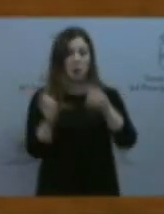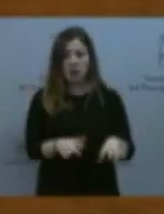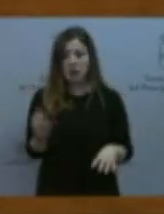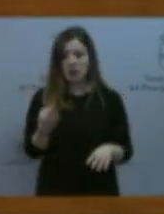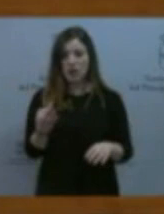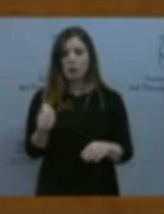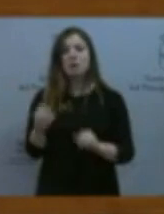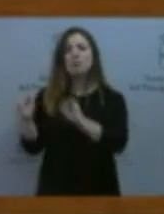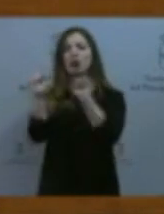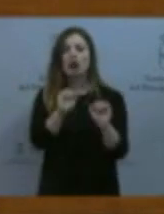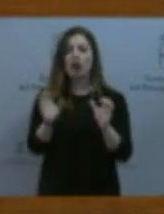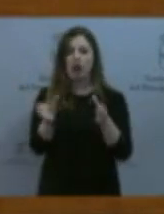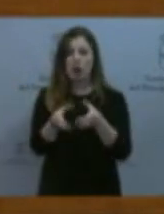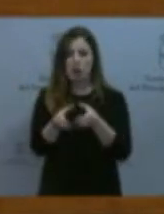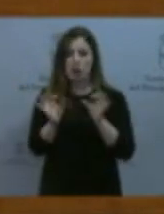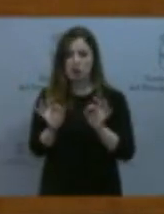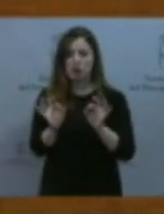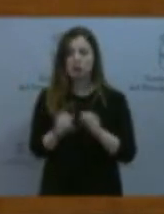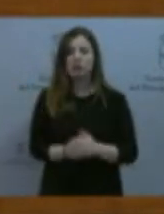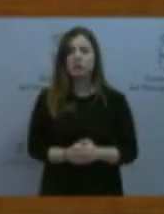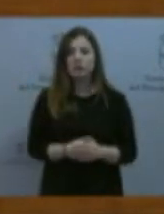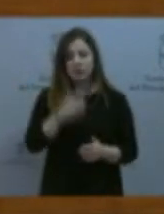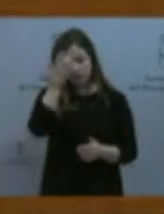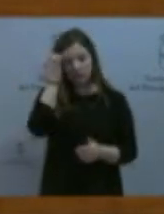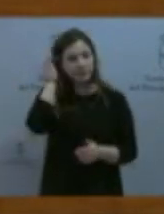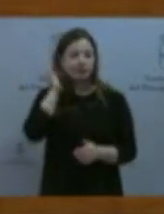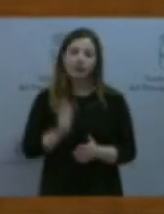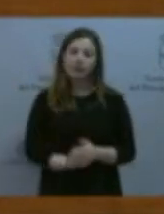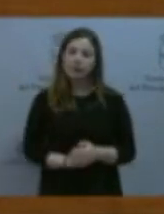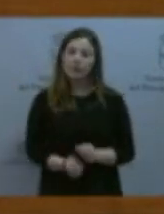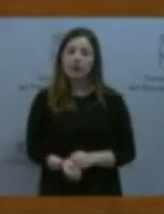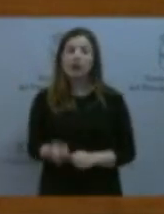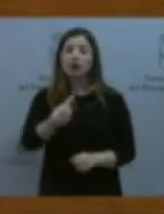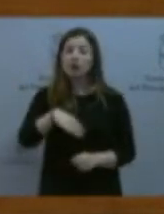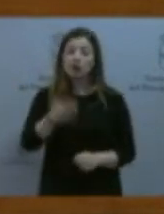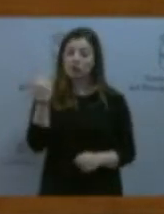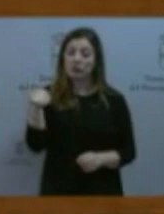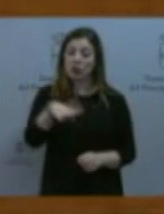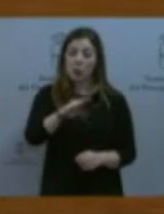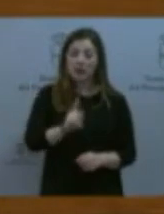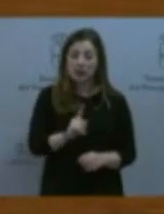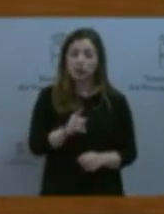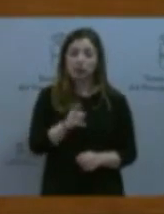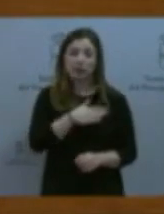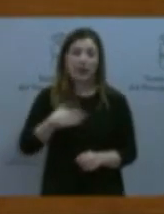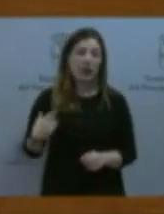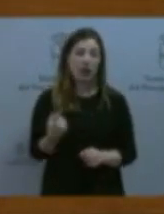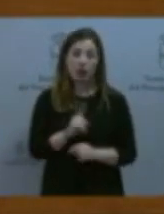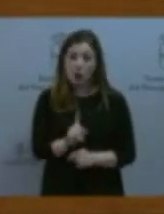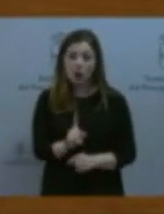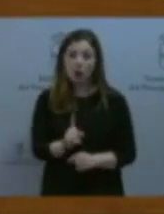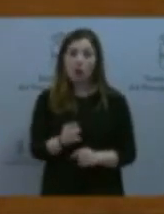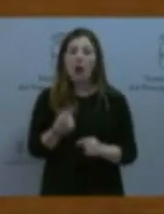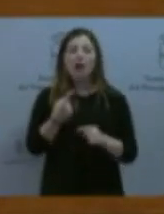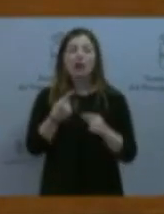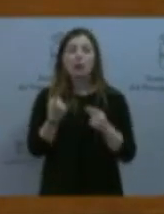reclamaron. No entendíamos entonces ni queríamos un trato diferenciado. Y creemos que es el deber de esta